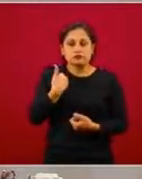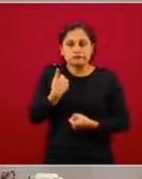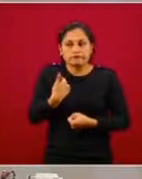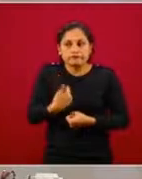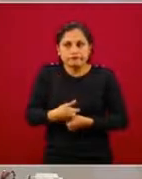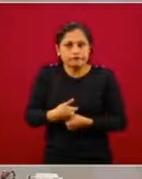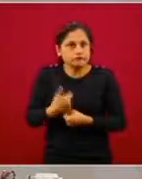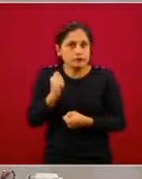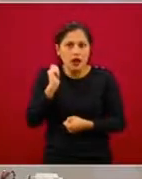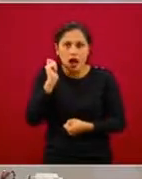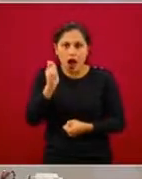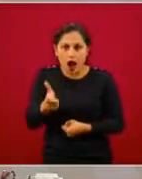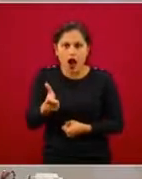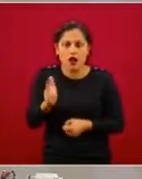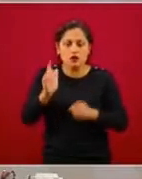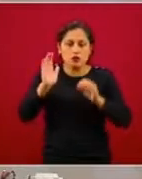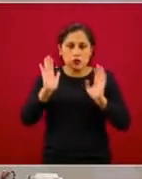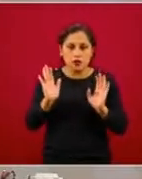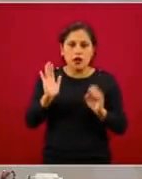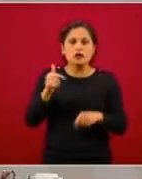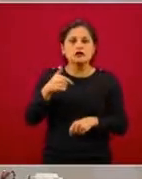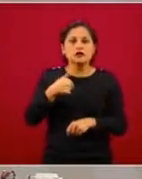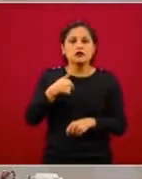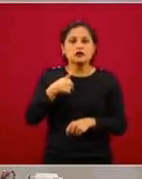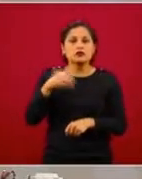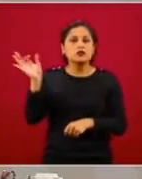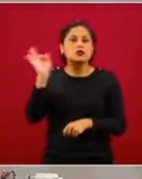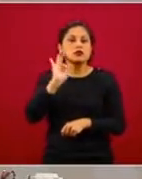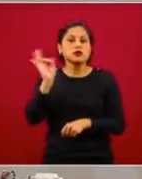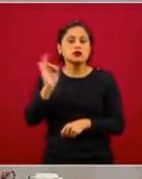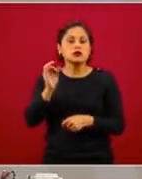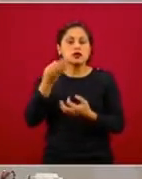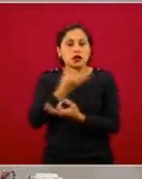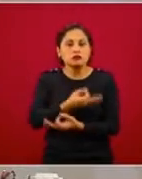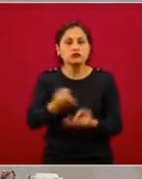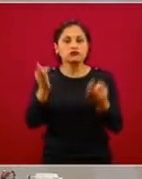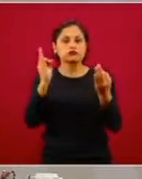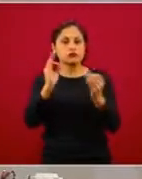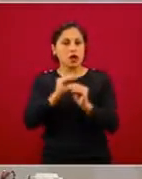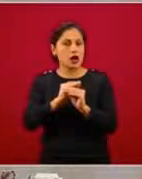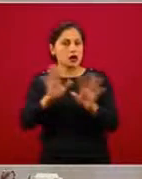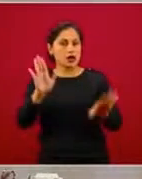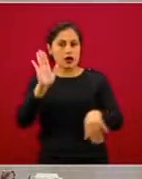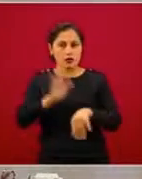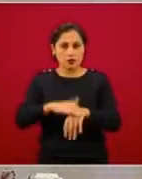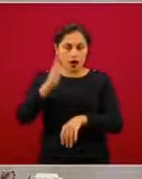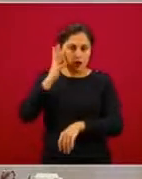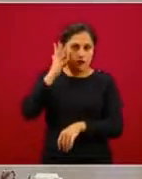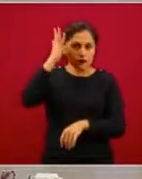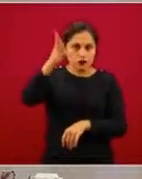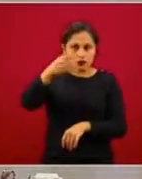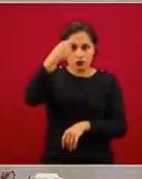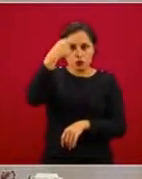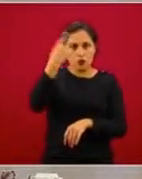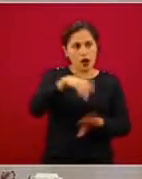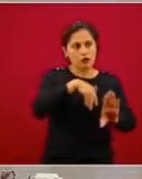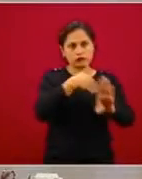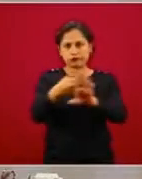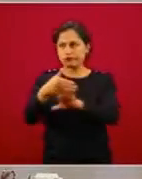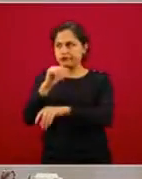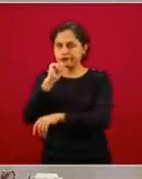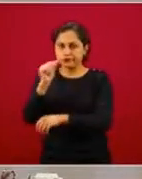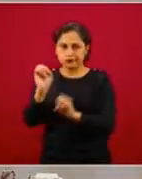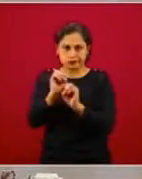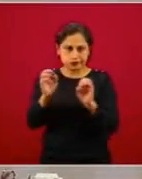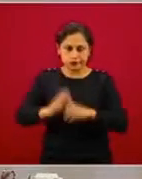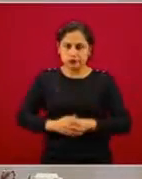help circunstancias me y de qué understand manera how this podría ser circumstance could have más gotten to this efectivo en point, el and futuro perhaps maybe it para can help no me understand how ofender to a be alguien a little bit más. more effective